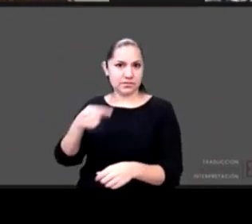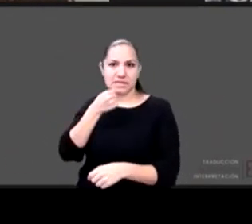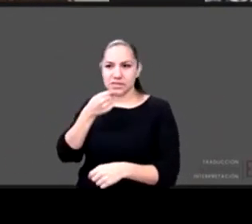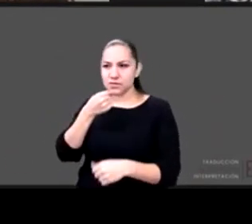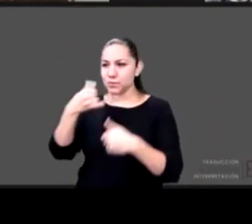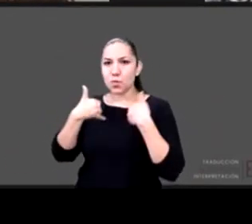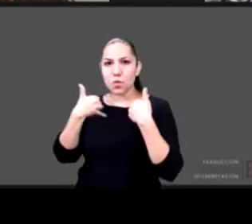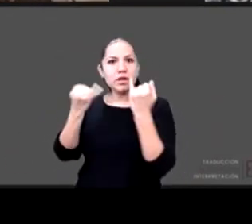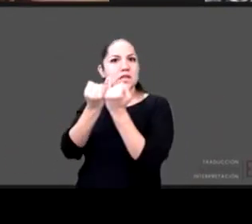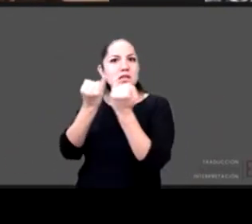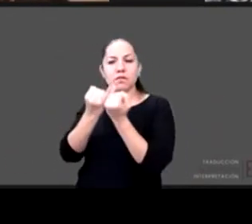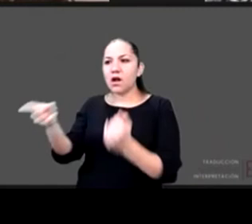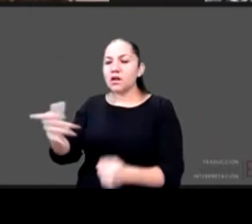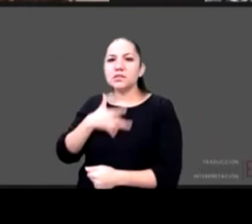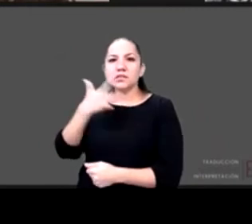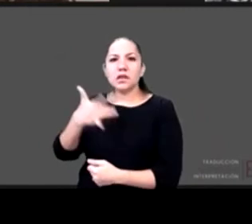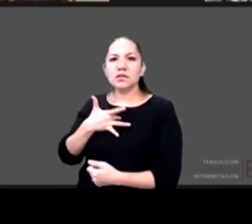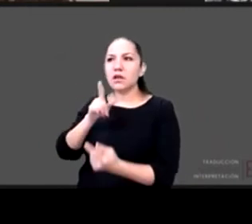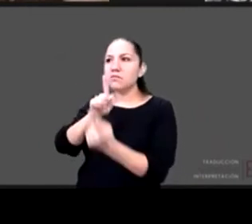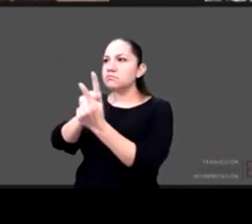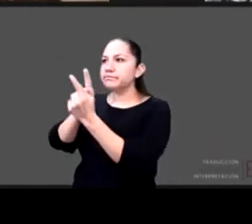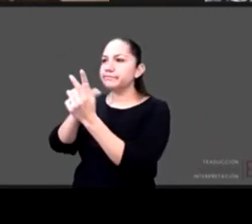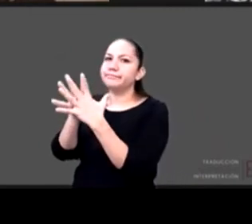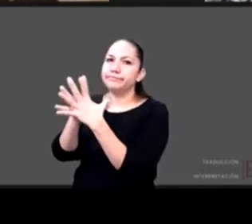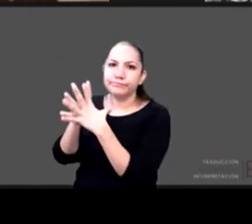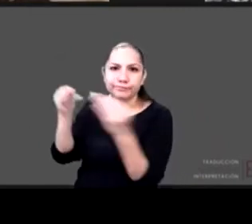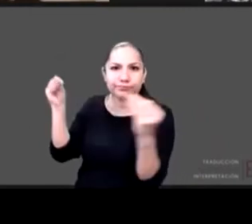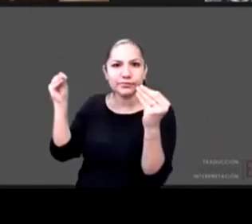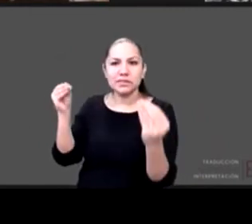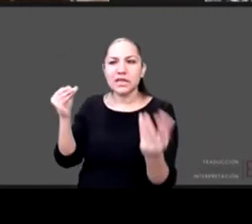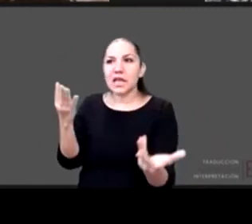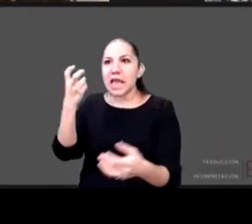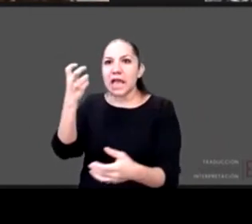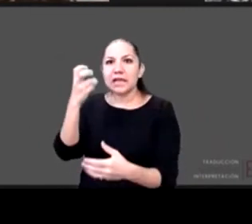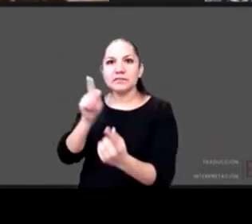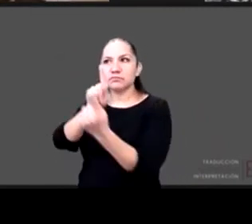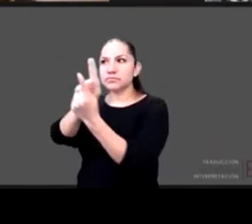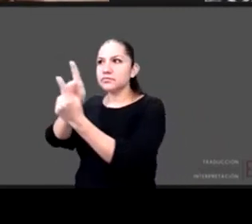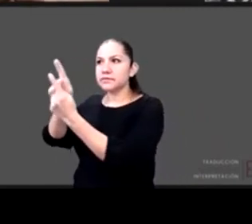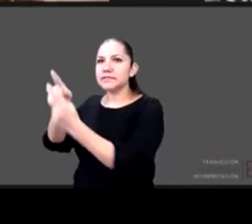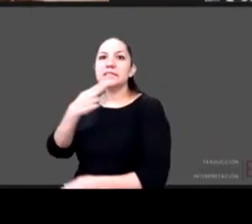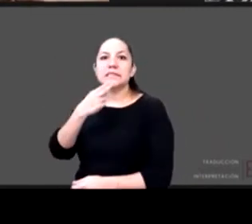en su carácter, pero también les enseña quiénes son y qué quieren.